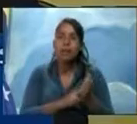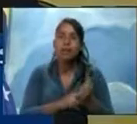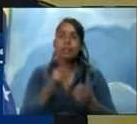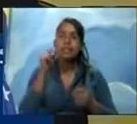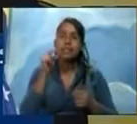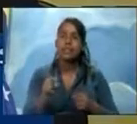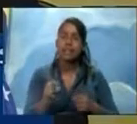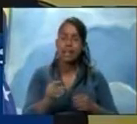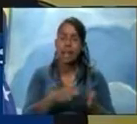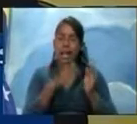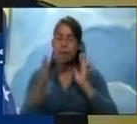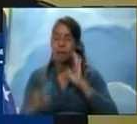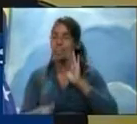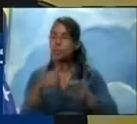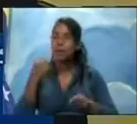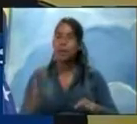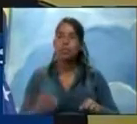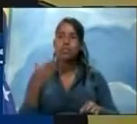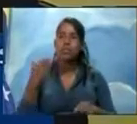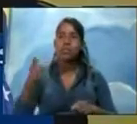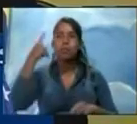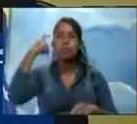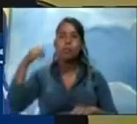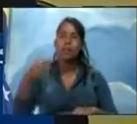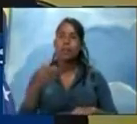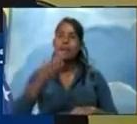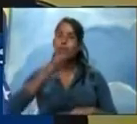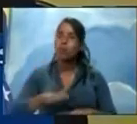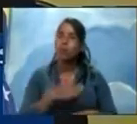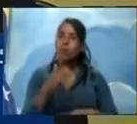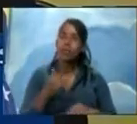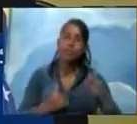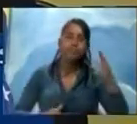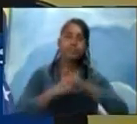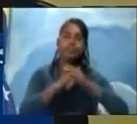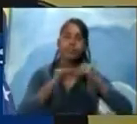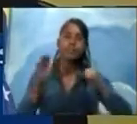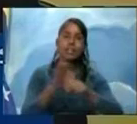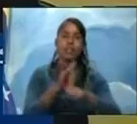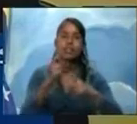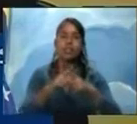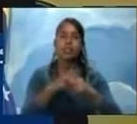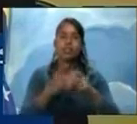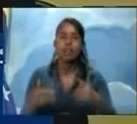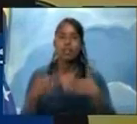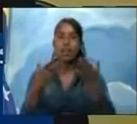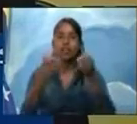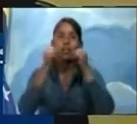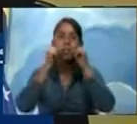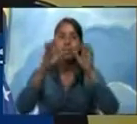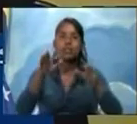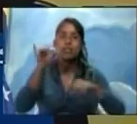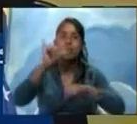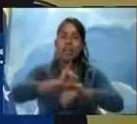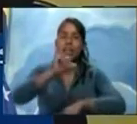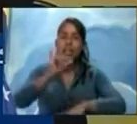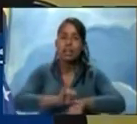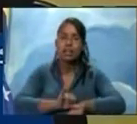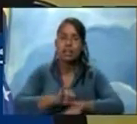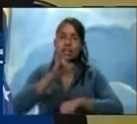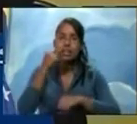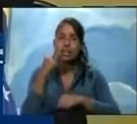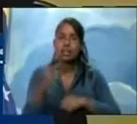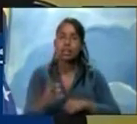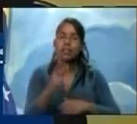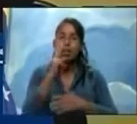esté en la parte más relevante para que pueda satisfacer y entonces dar la bendición a la iglesia.